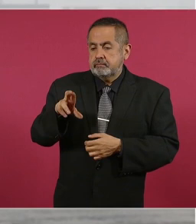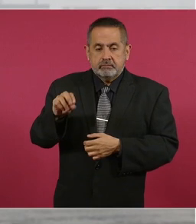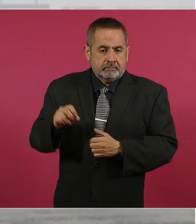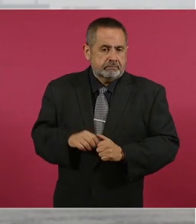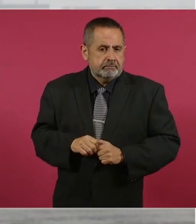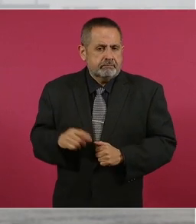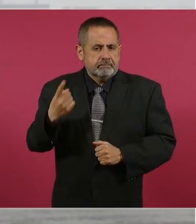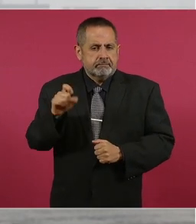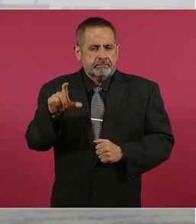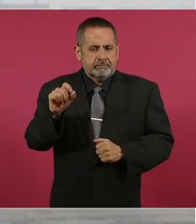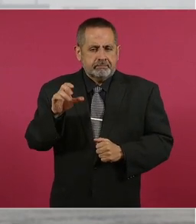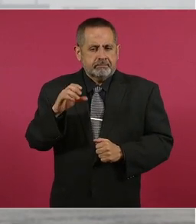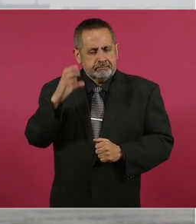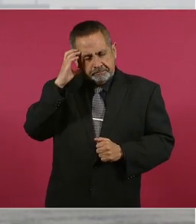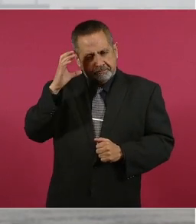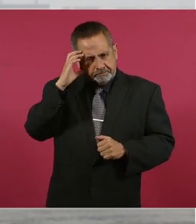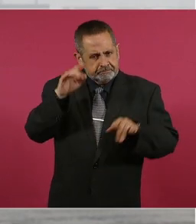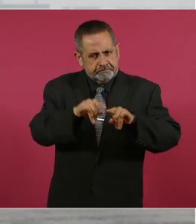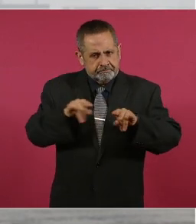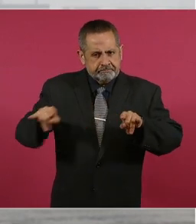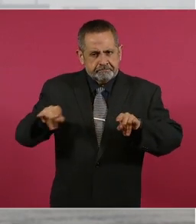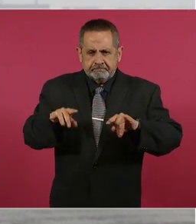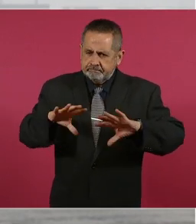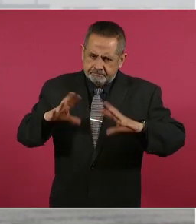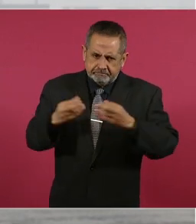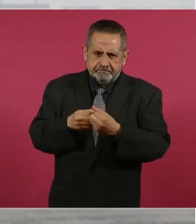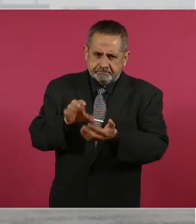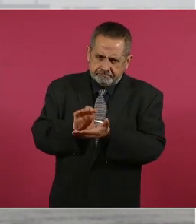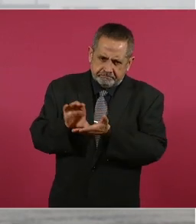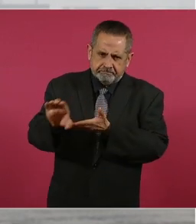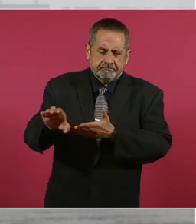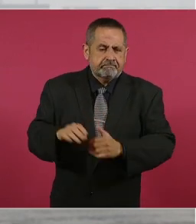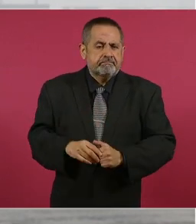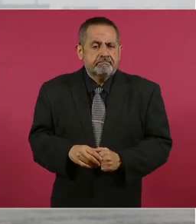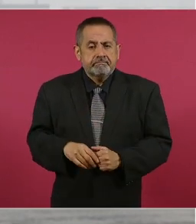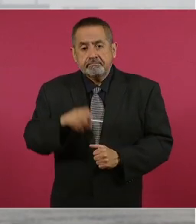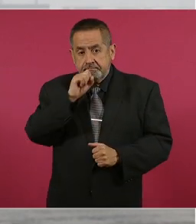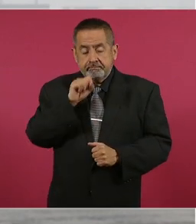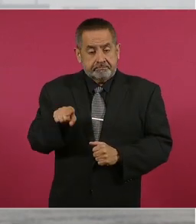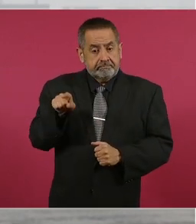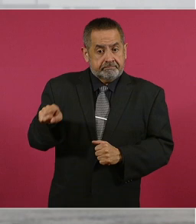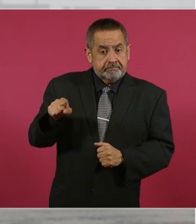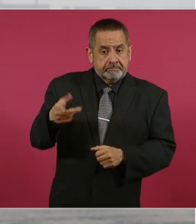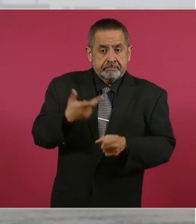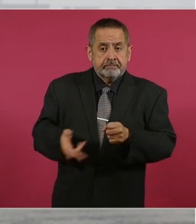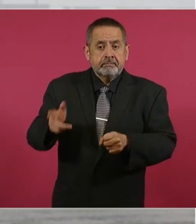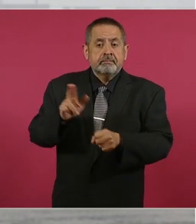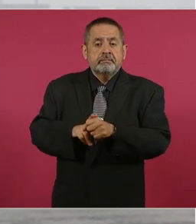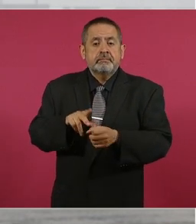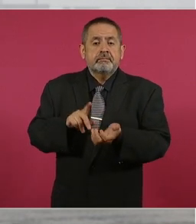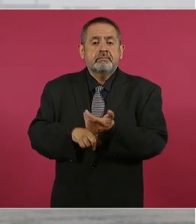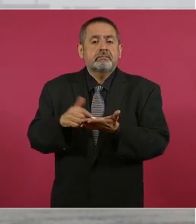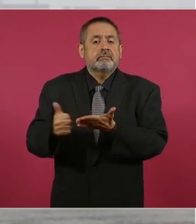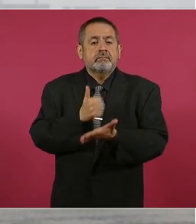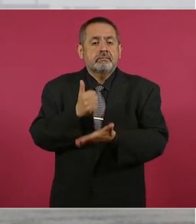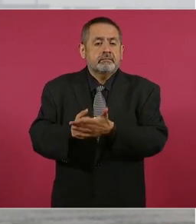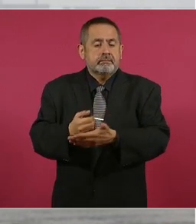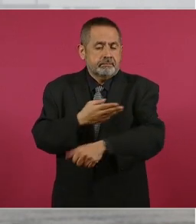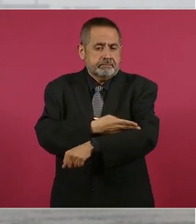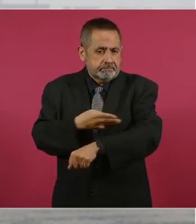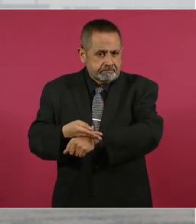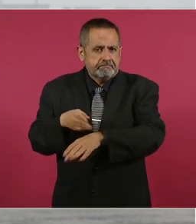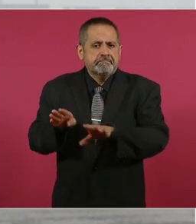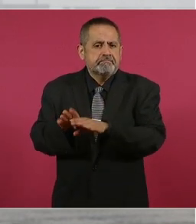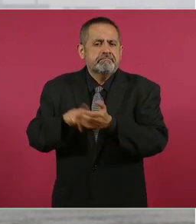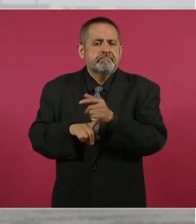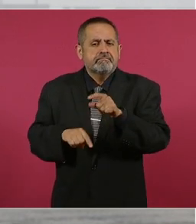camas y también con inversión en equipamiento. Además, de aquí en Tamaulipas está el Hospital de Ciudad Madero, que ya tiene una